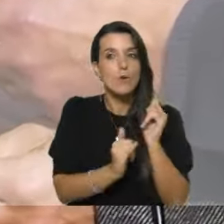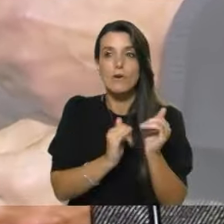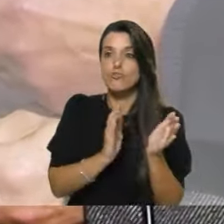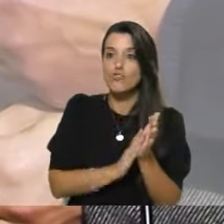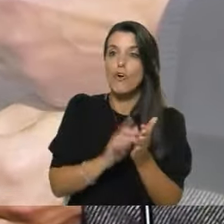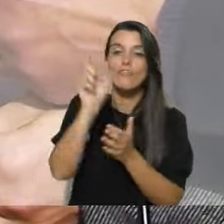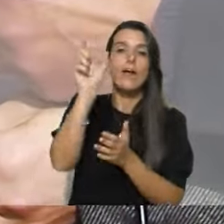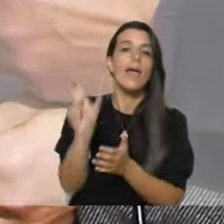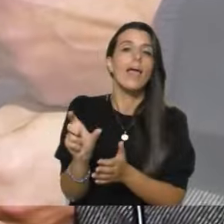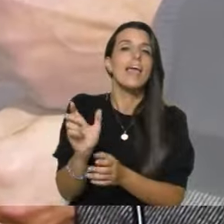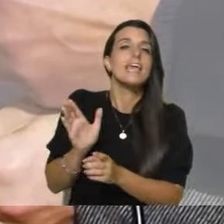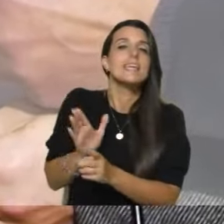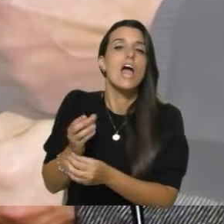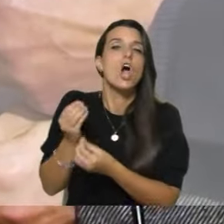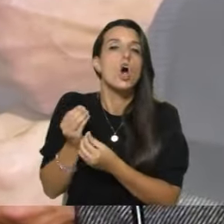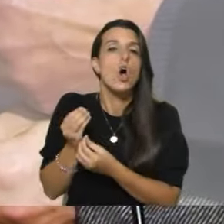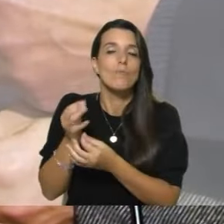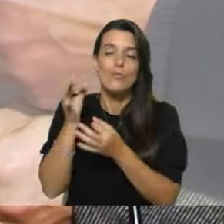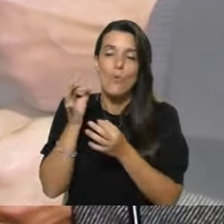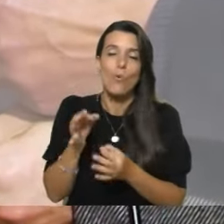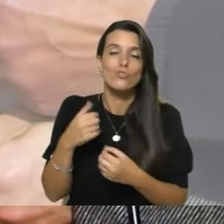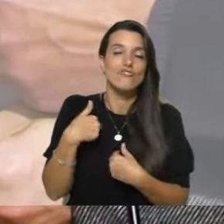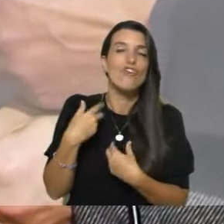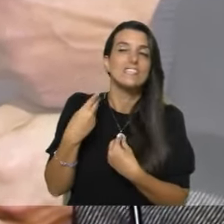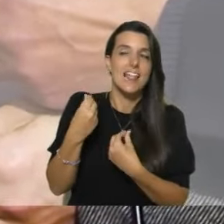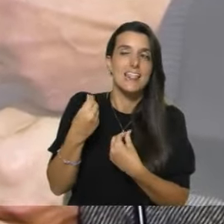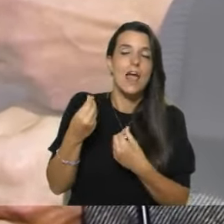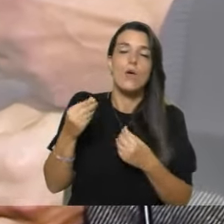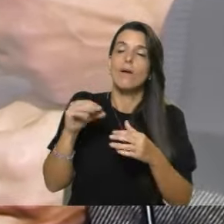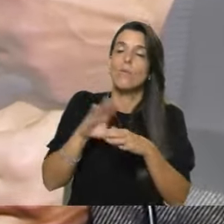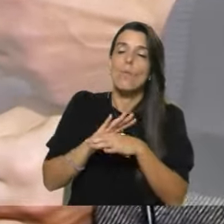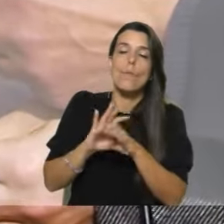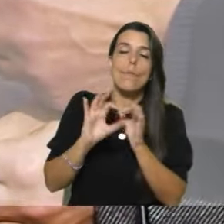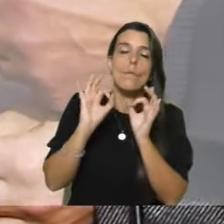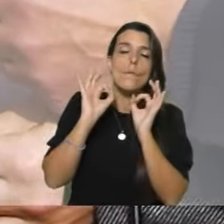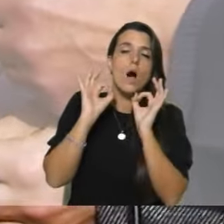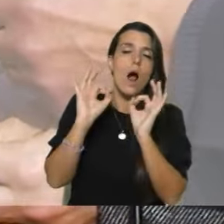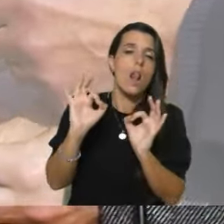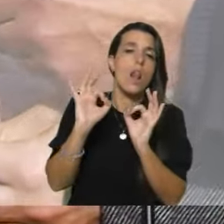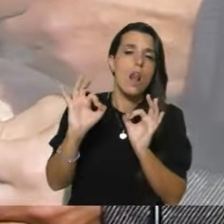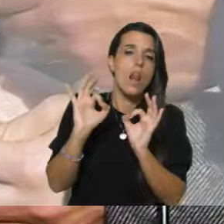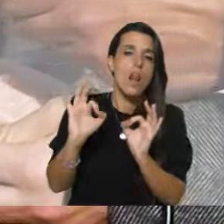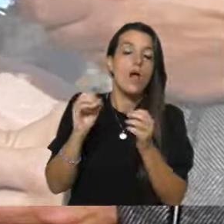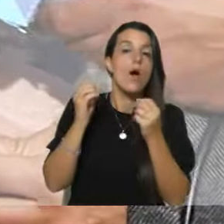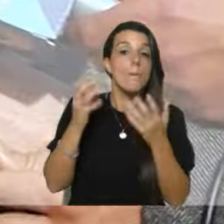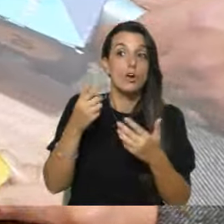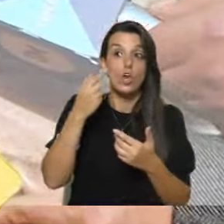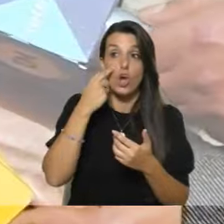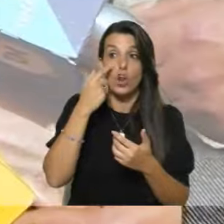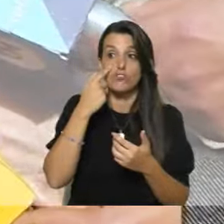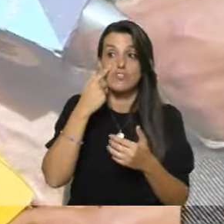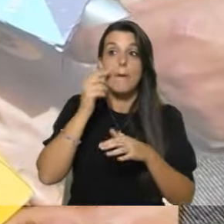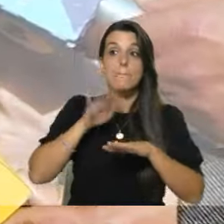de ella y coincide con esa percepción que uno tenía de aquel retrato que conocimos en las